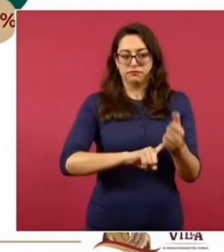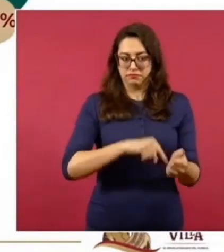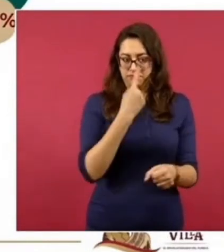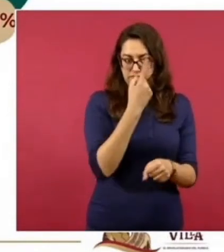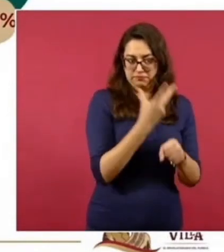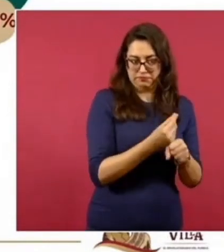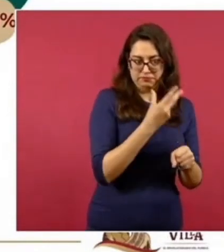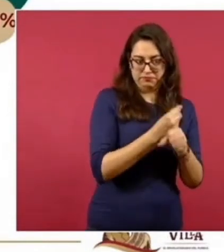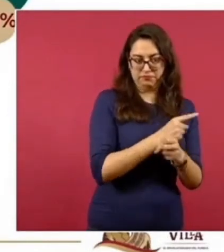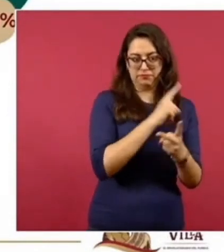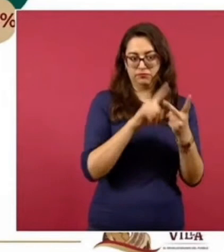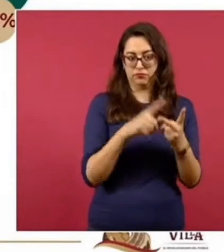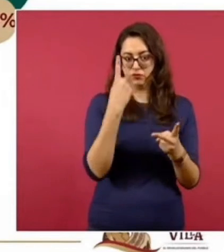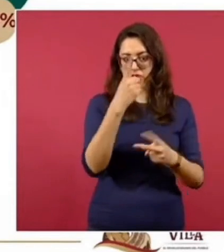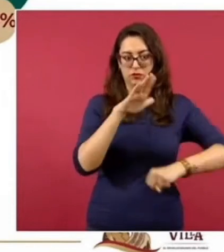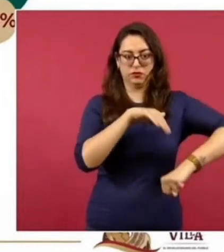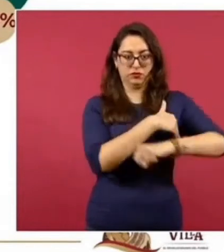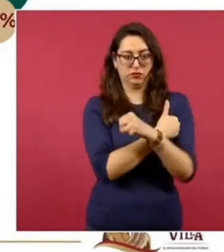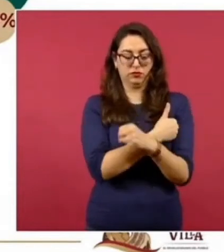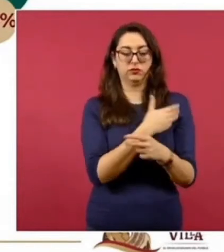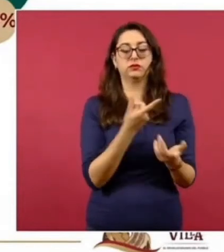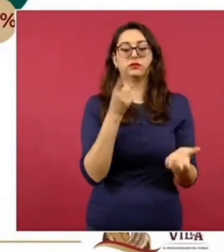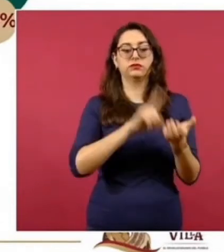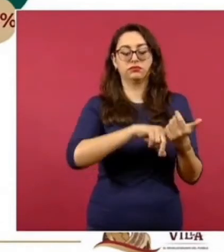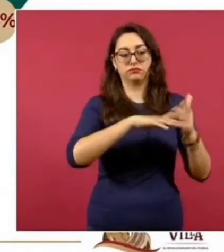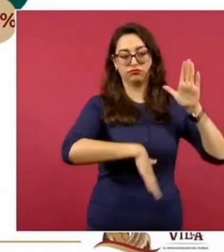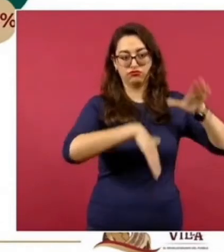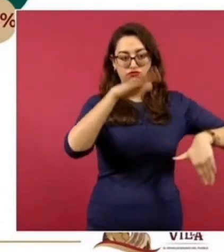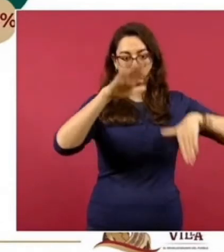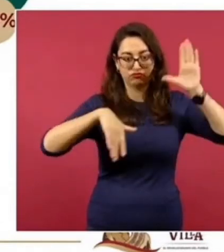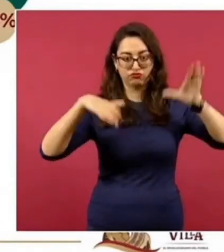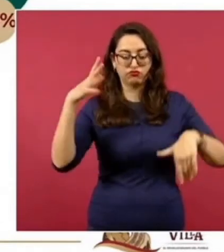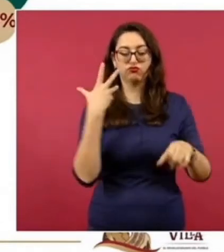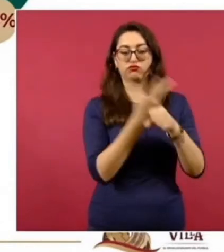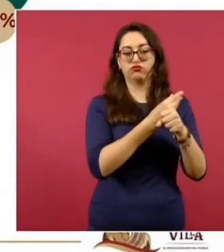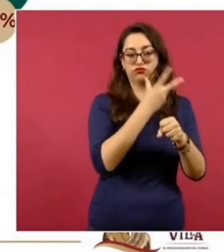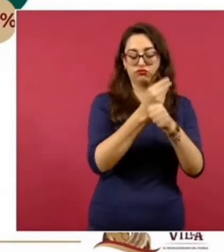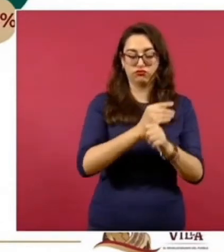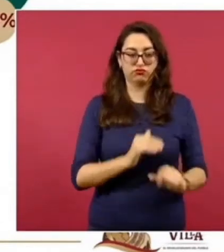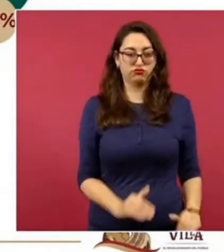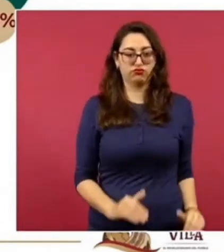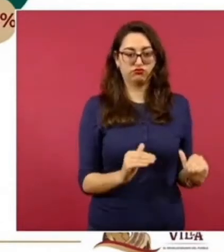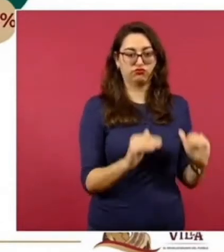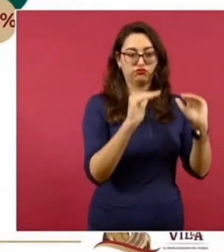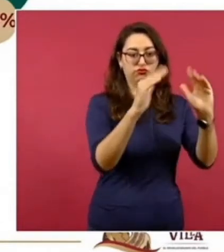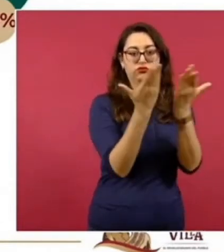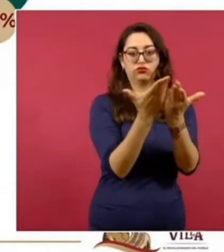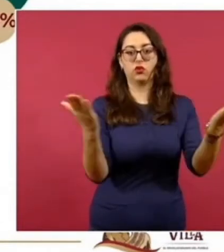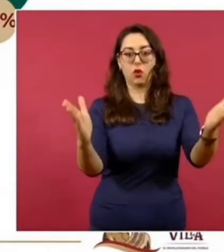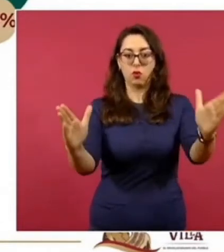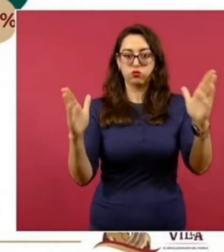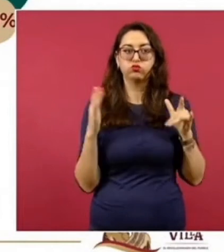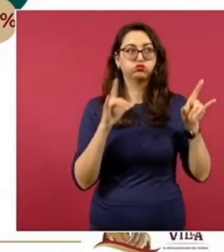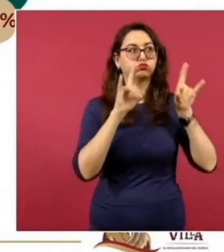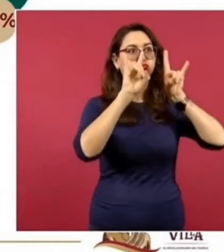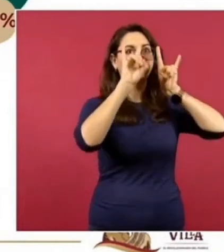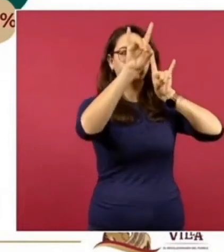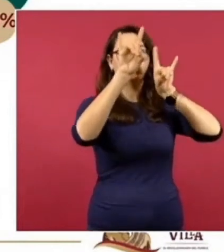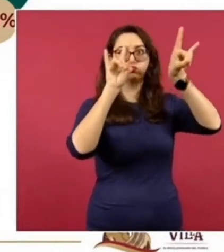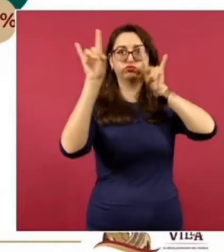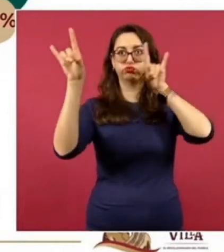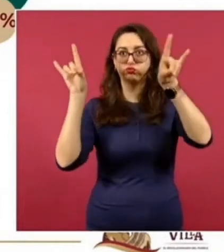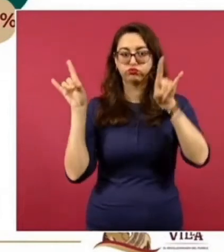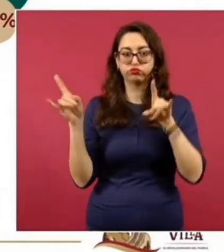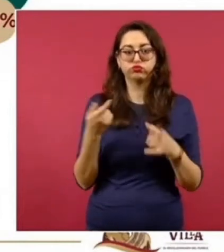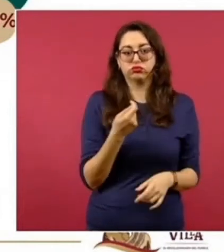de almacén. Se realizaron trabajos de pintura interior, reparación de anaqueles, mobiliario, tabla roca, colocación de señalética, cerraduras y esmerilado,